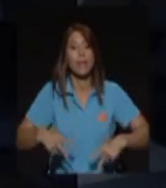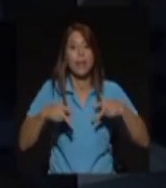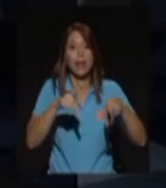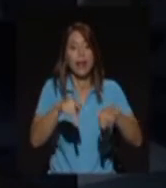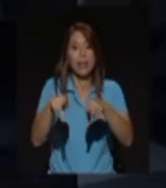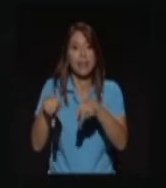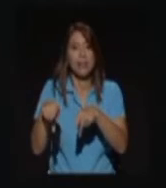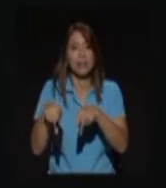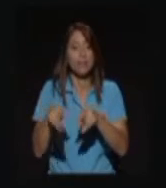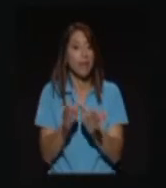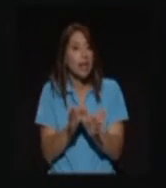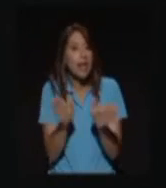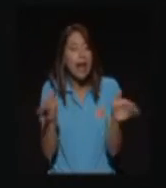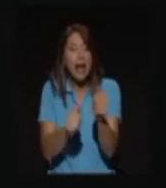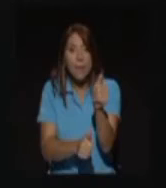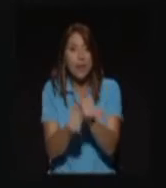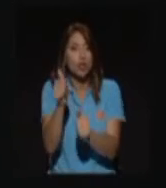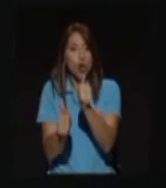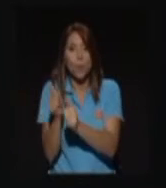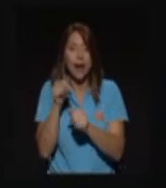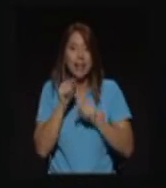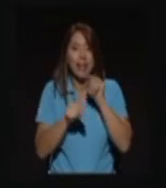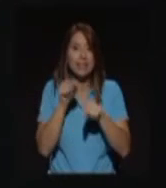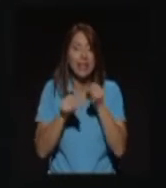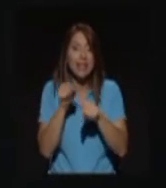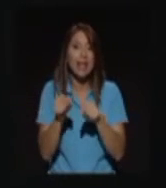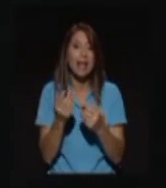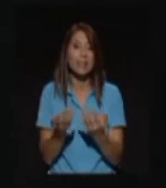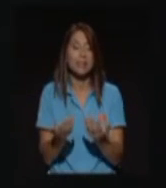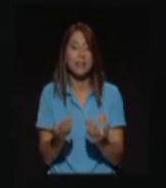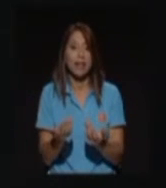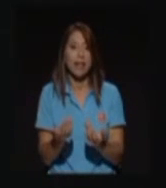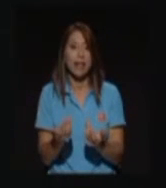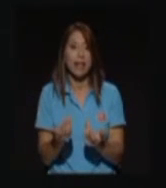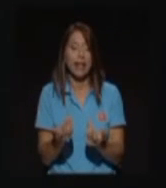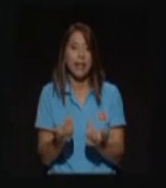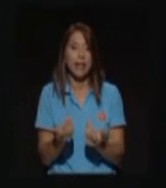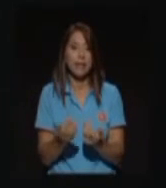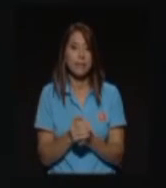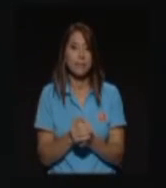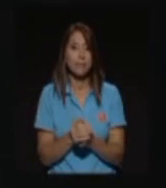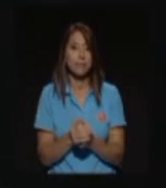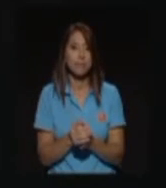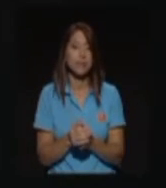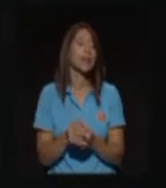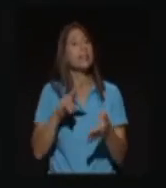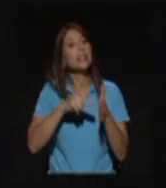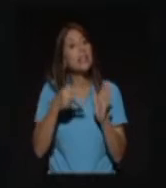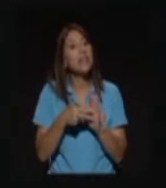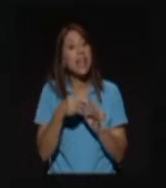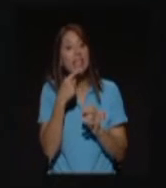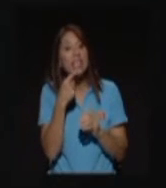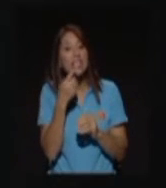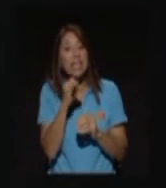gente. En general, la mayor parte de las críticas son que quita trabajo,